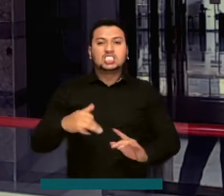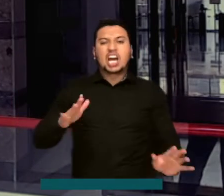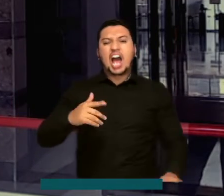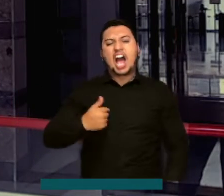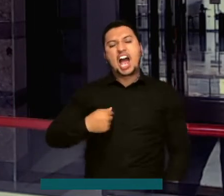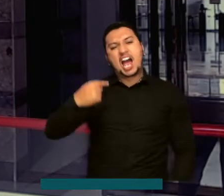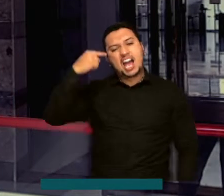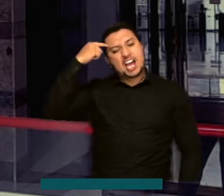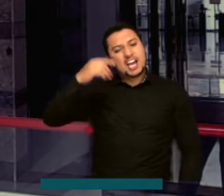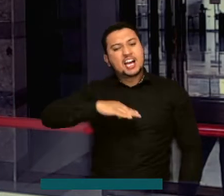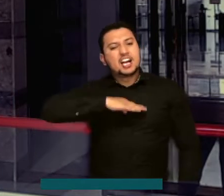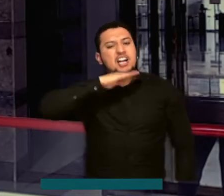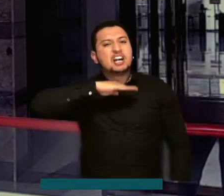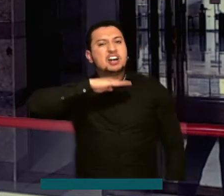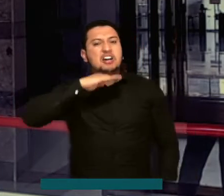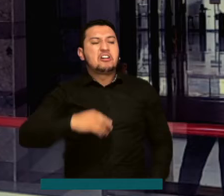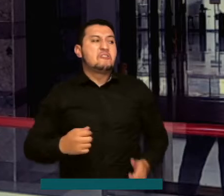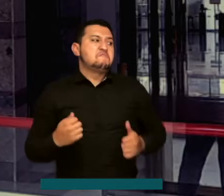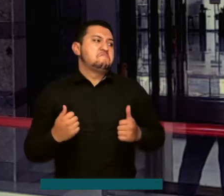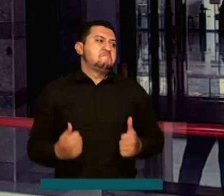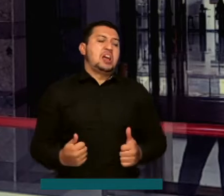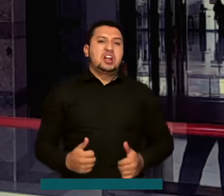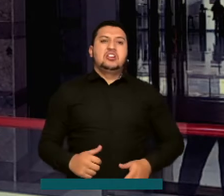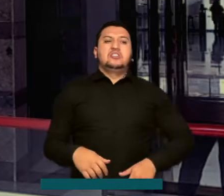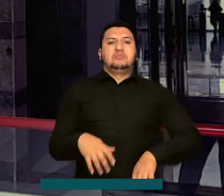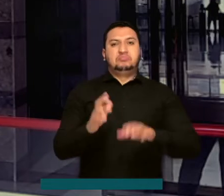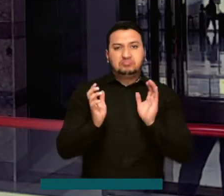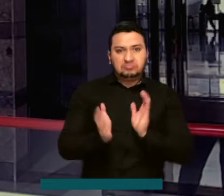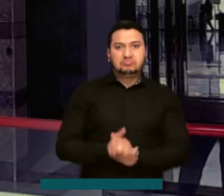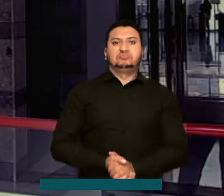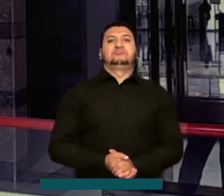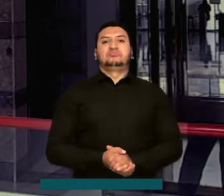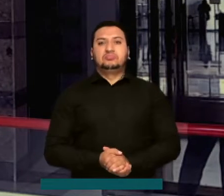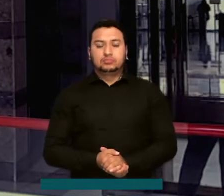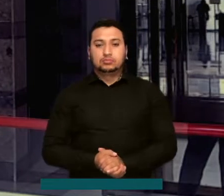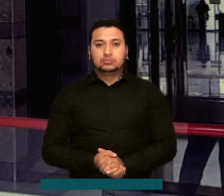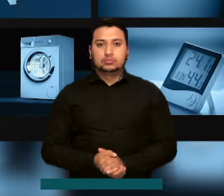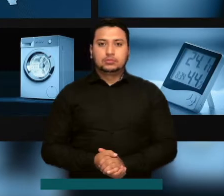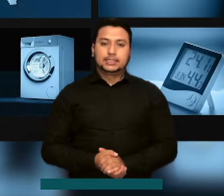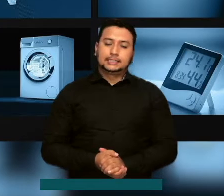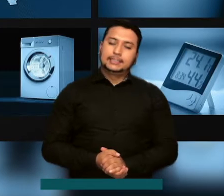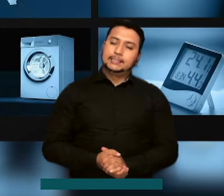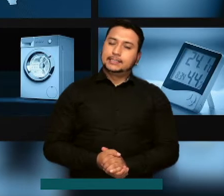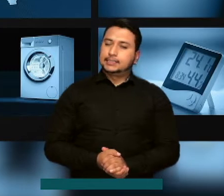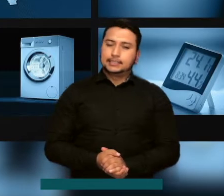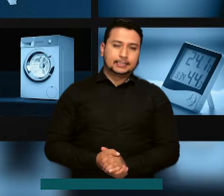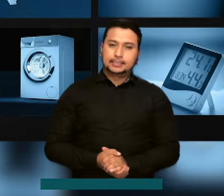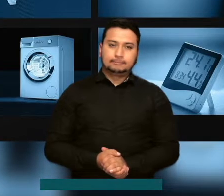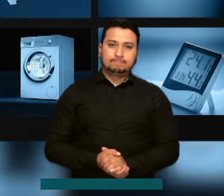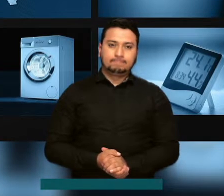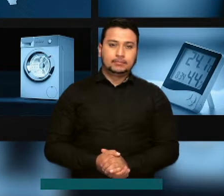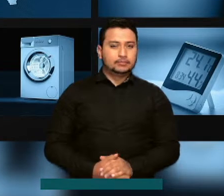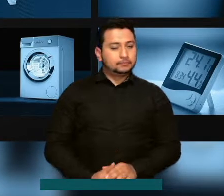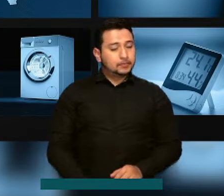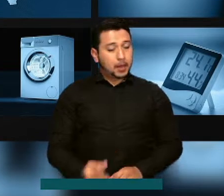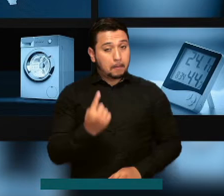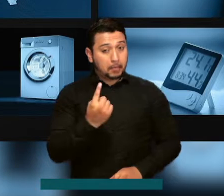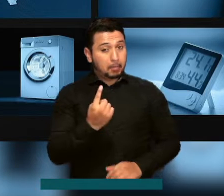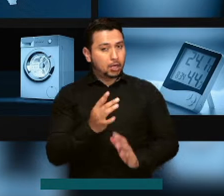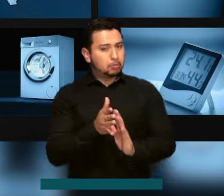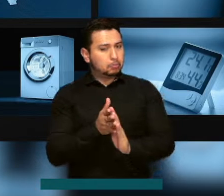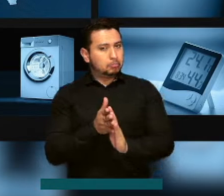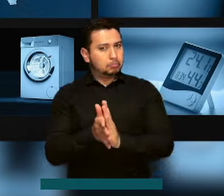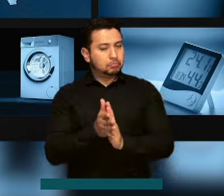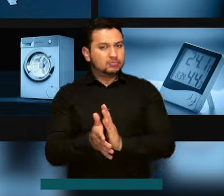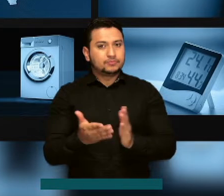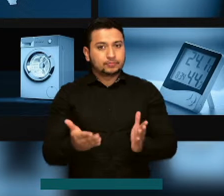dar por sentado que deben hacer concesiones en materia de seguridad y privacidad. Lo primero que debe saber es que